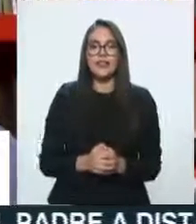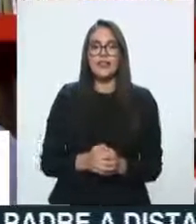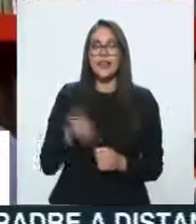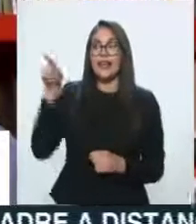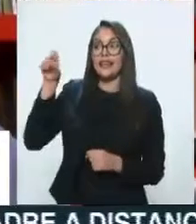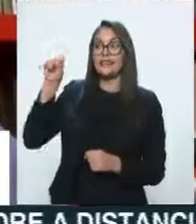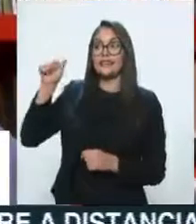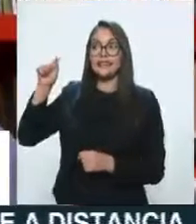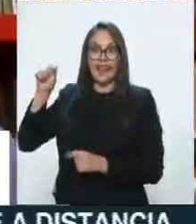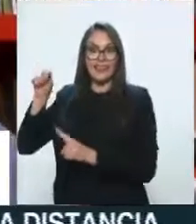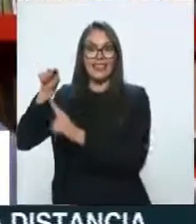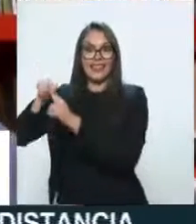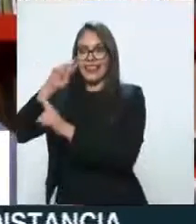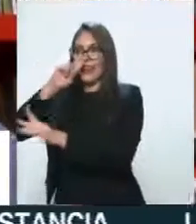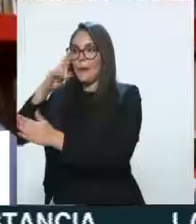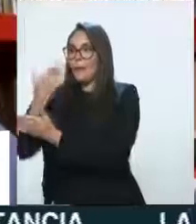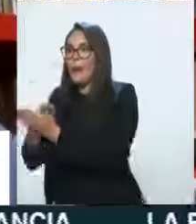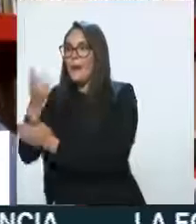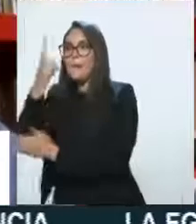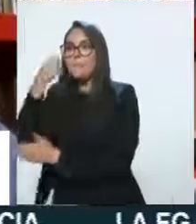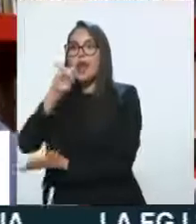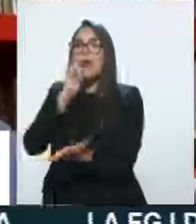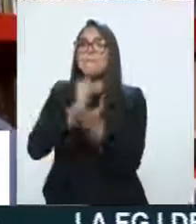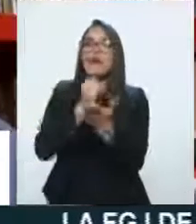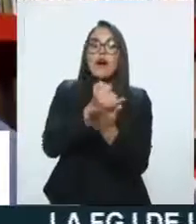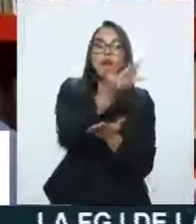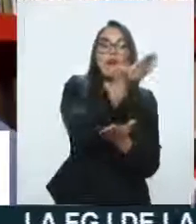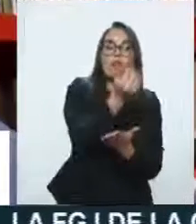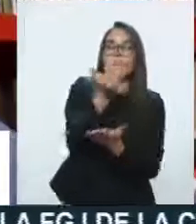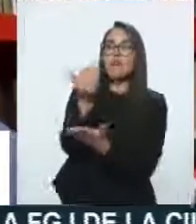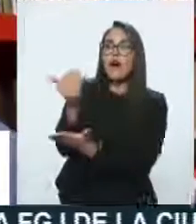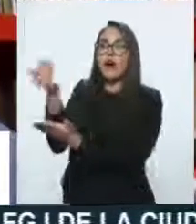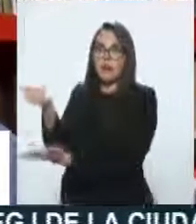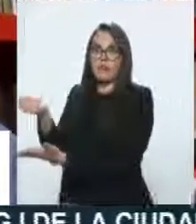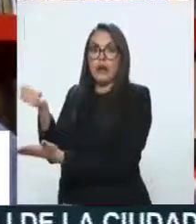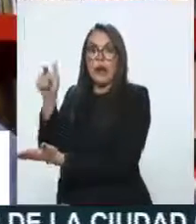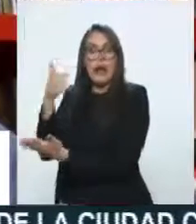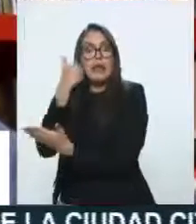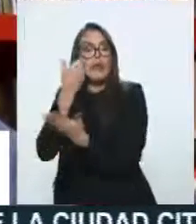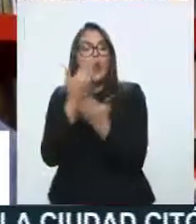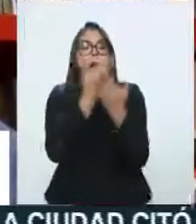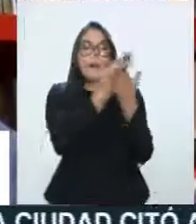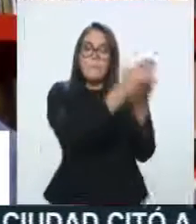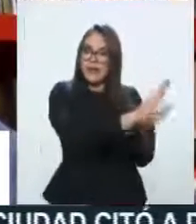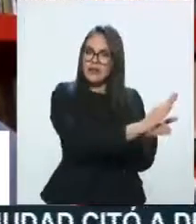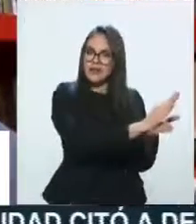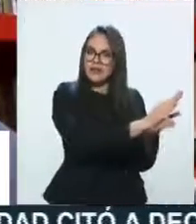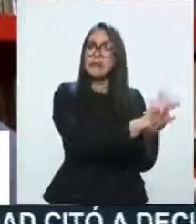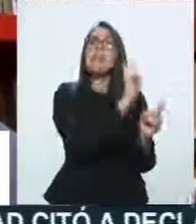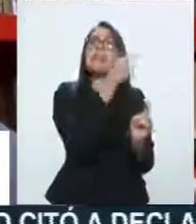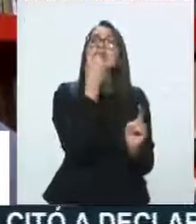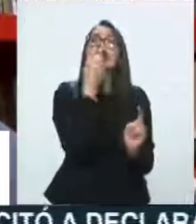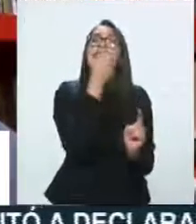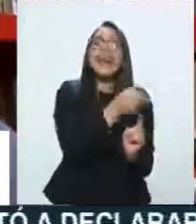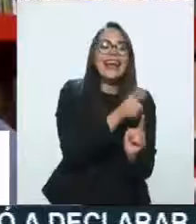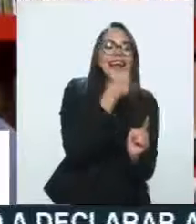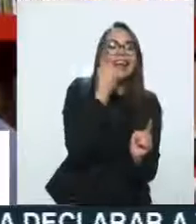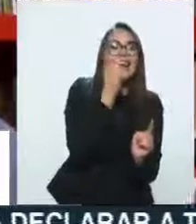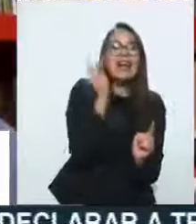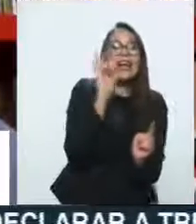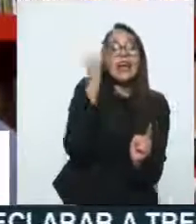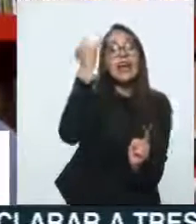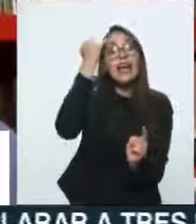la parte de Hacienda que cobra impuestos, un organismo autónomo. Esto hubiera querido decir que nunca hubiéramos sabido de